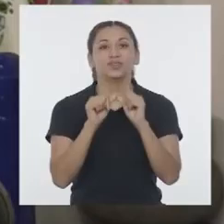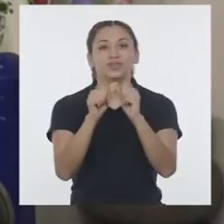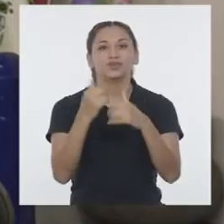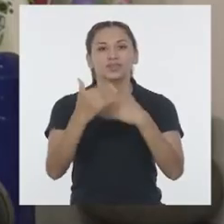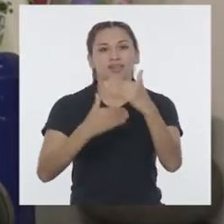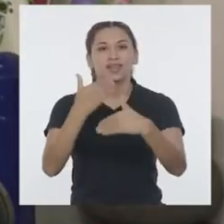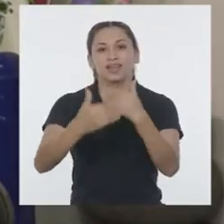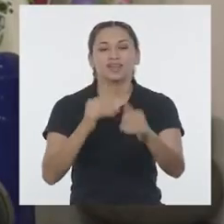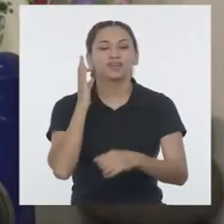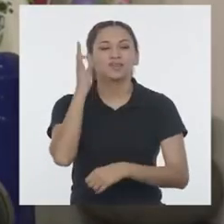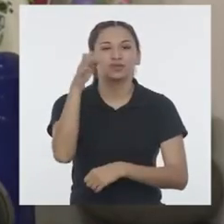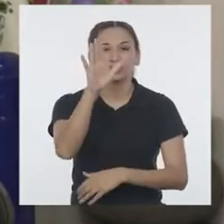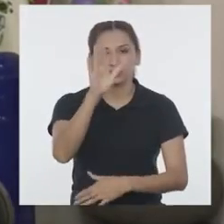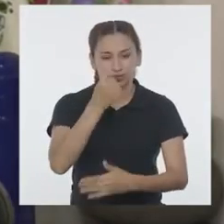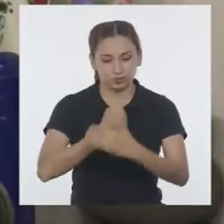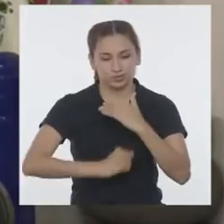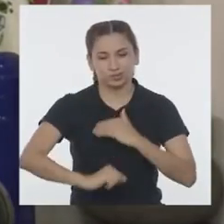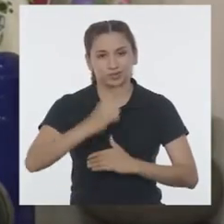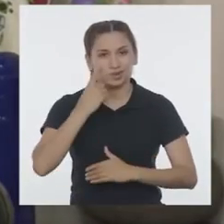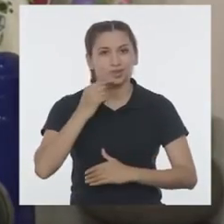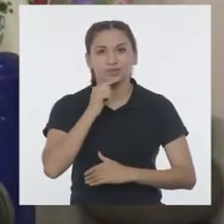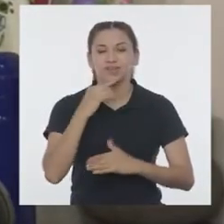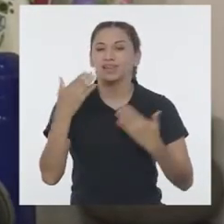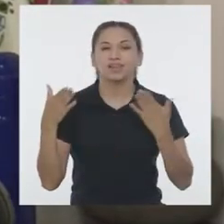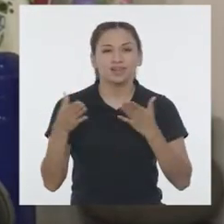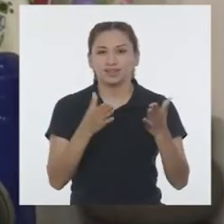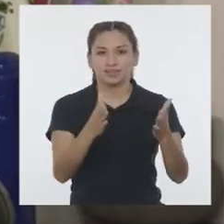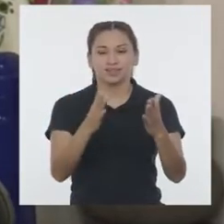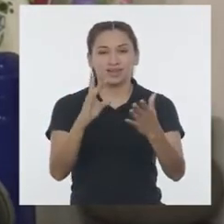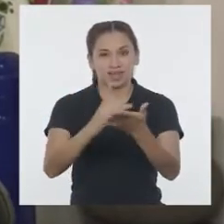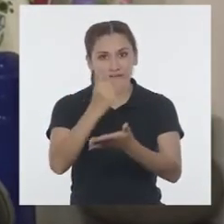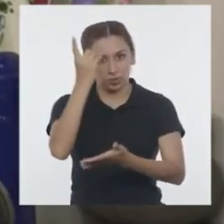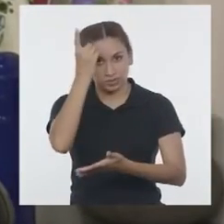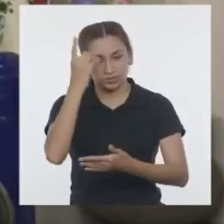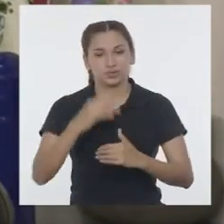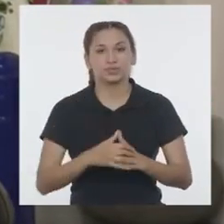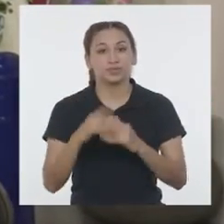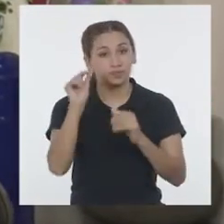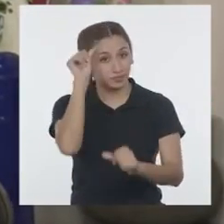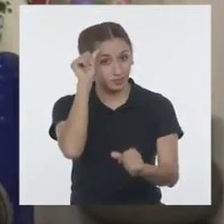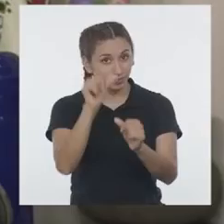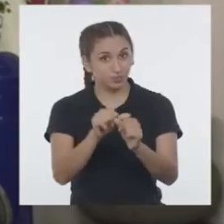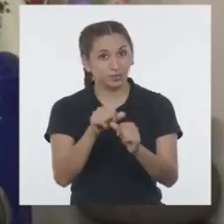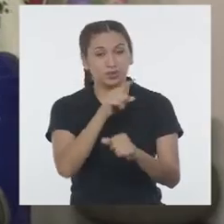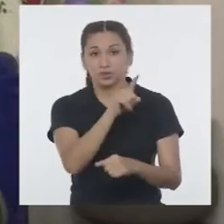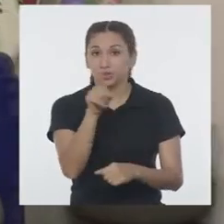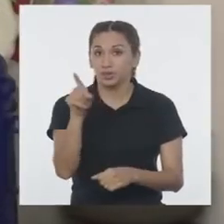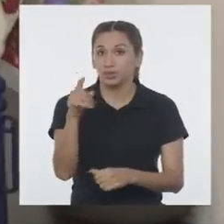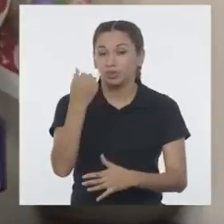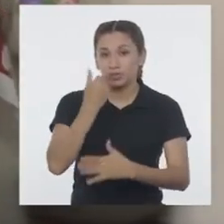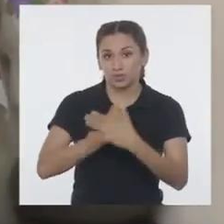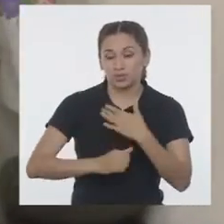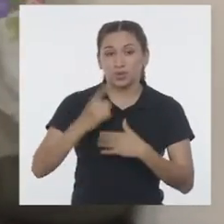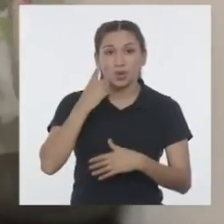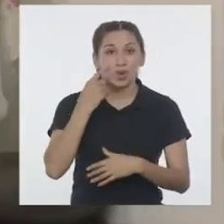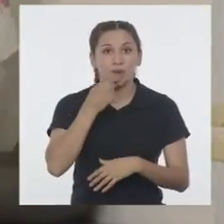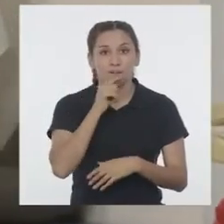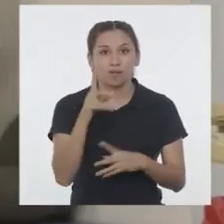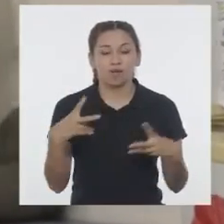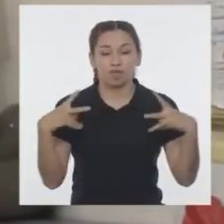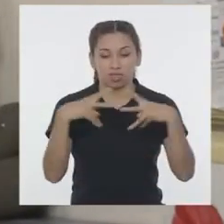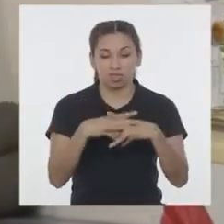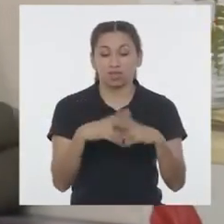asegurar un mejor futuro a sus hijas e hijos a través de la educación. Recuerden que si él o la